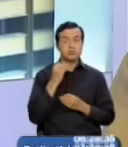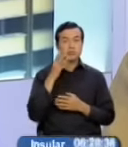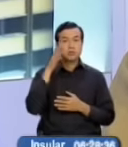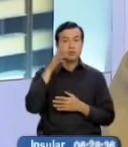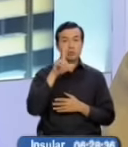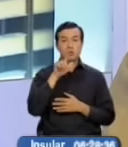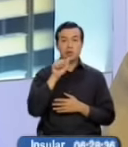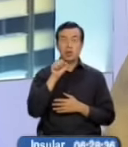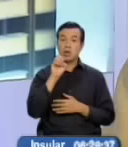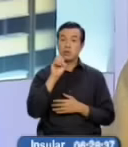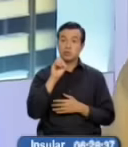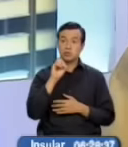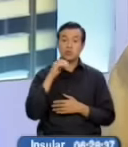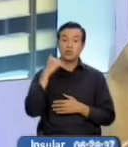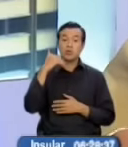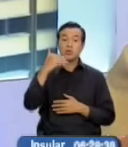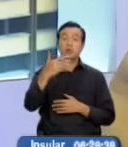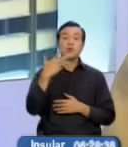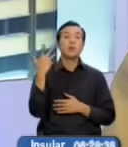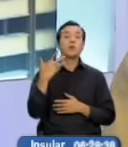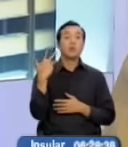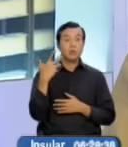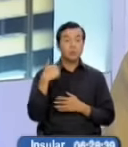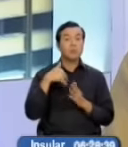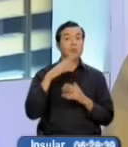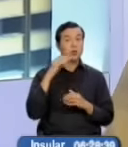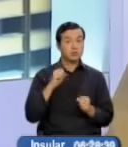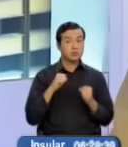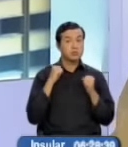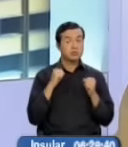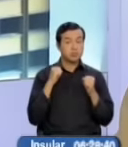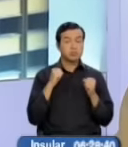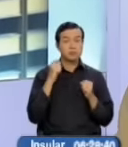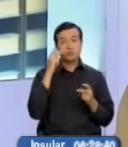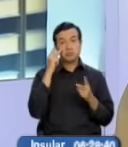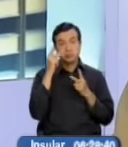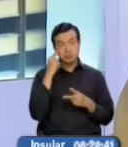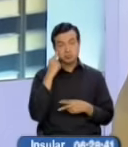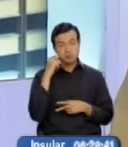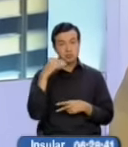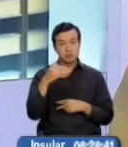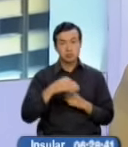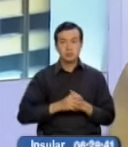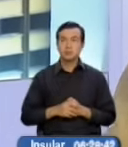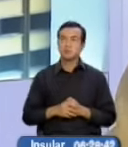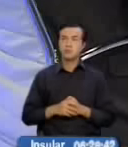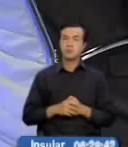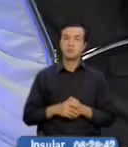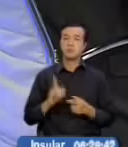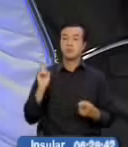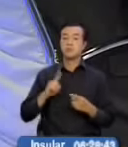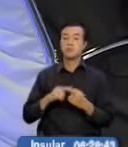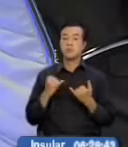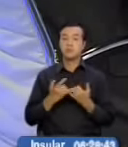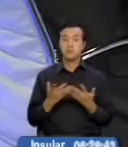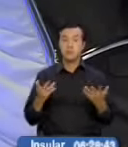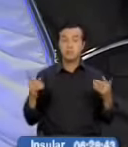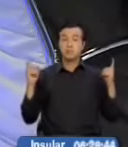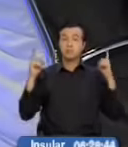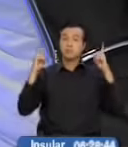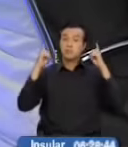de Lasso va a pegar ya mucho más fuerte, ¿no? Tendrá adhesión. Entonces, por el momento es